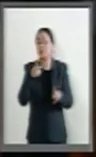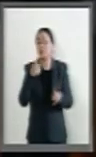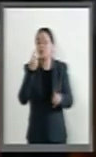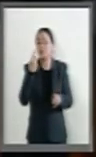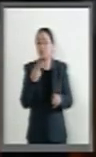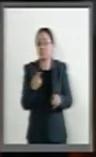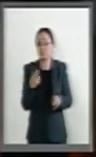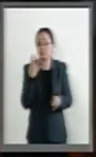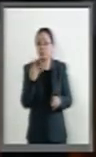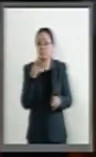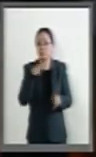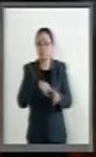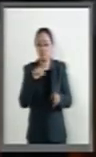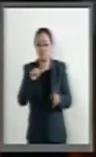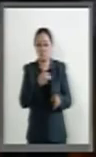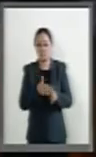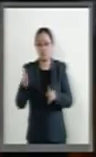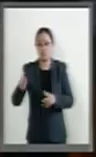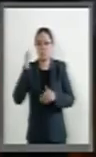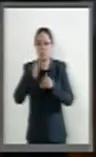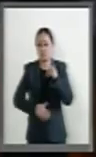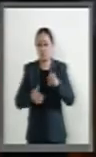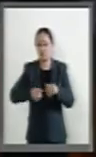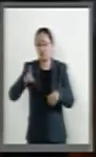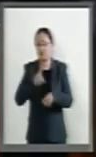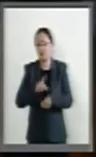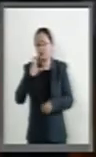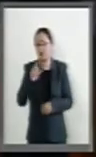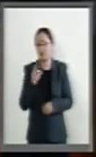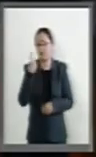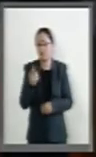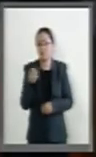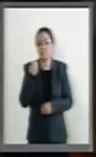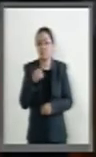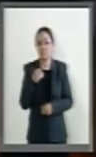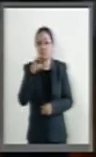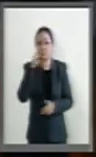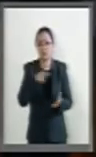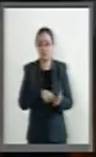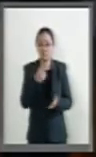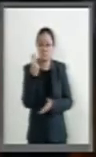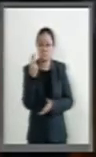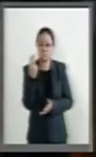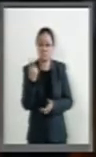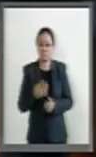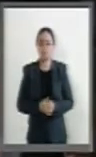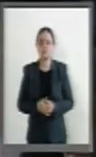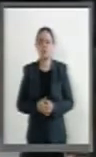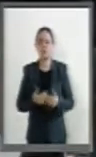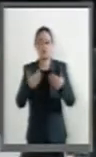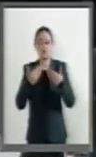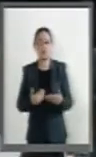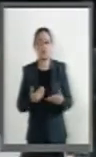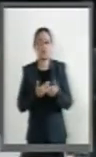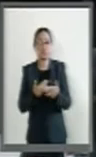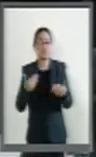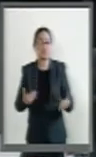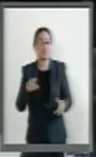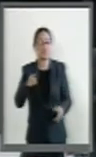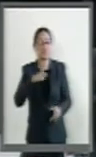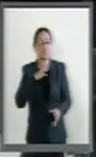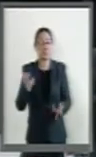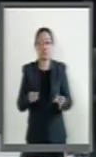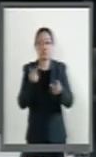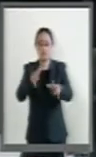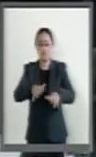noviembre de 2016 y concluye el 31 de octubre de 2025. En consecuencia, les